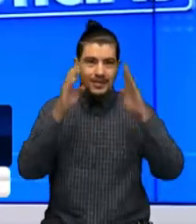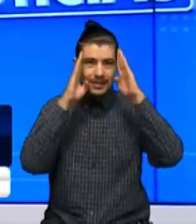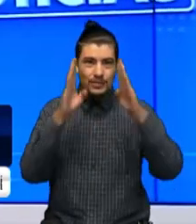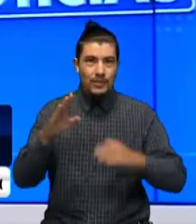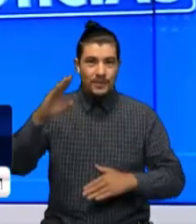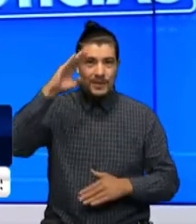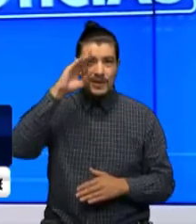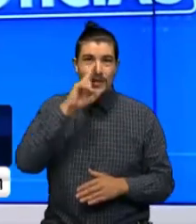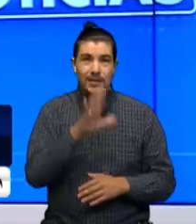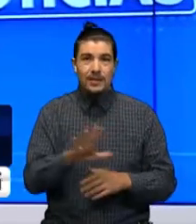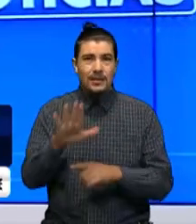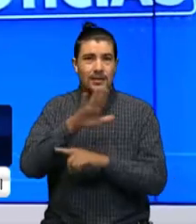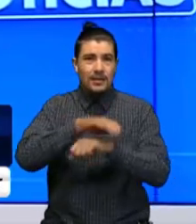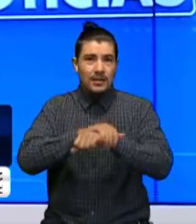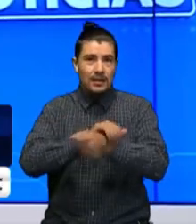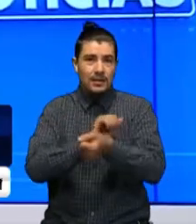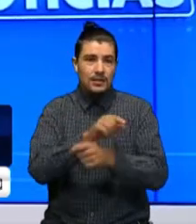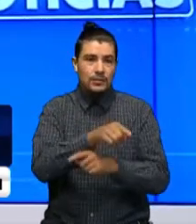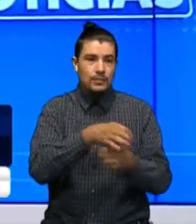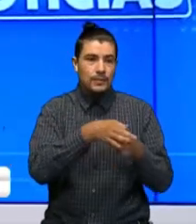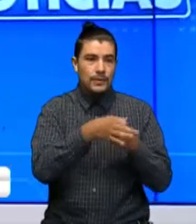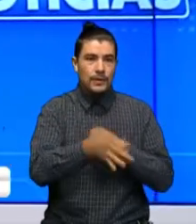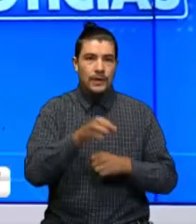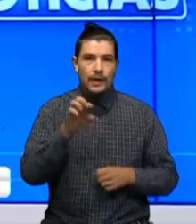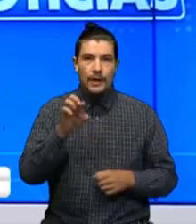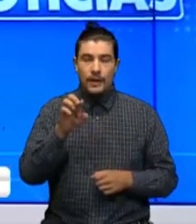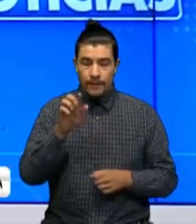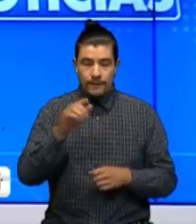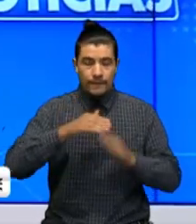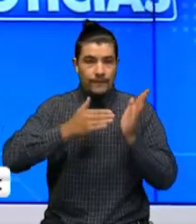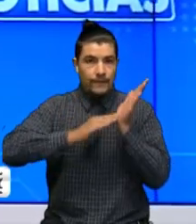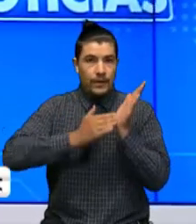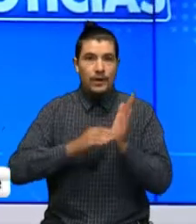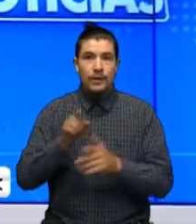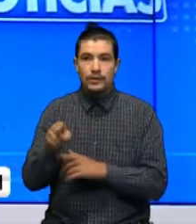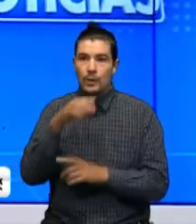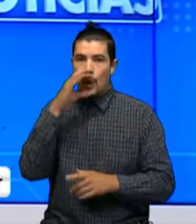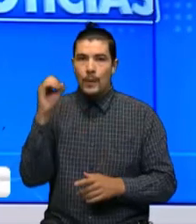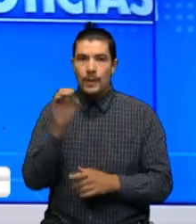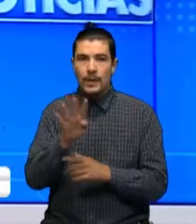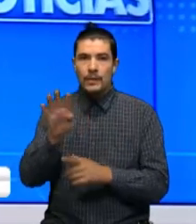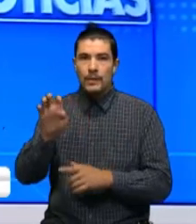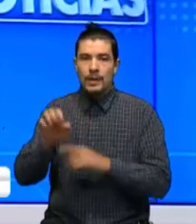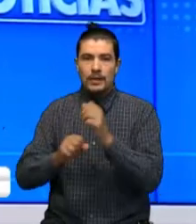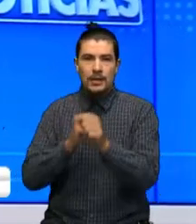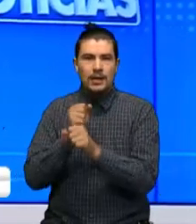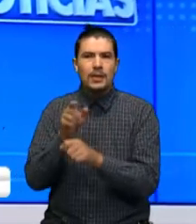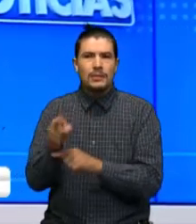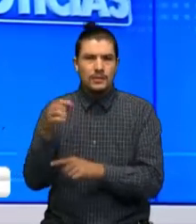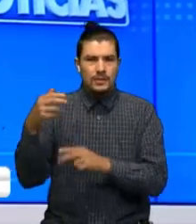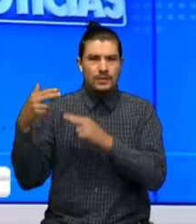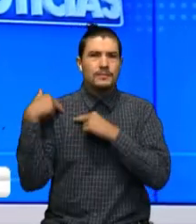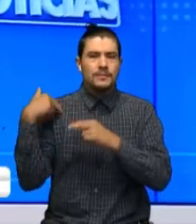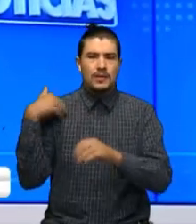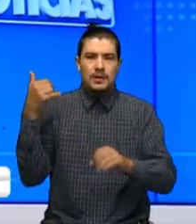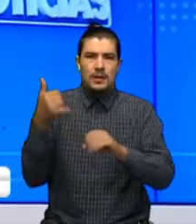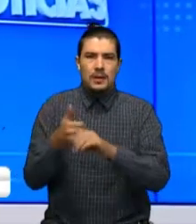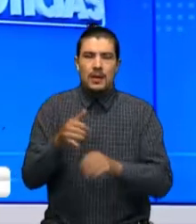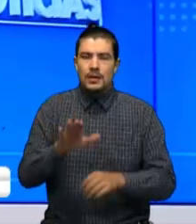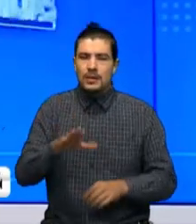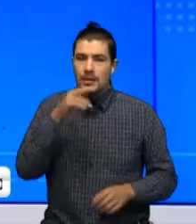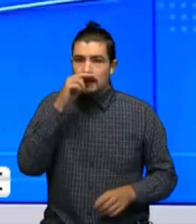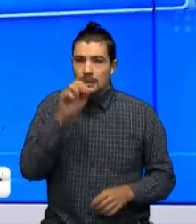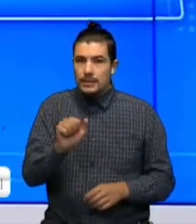la policía nacional capturó en el municipio de floridablanca a un hombre de 49 años de edad quien sería el presunto violador de una menor de 2 años